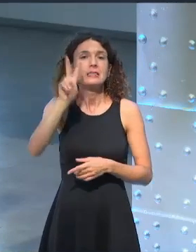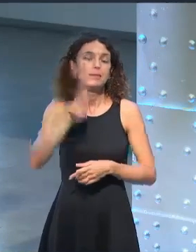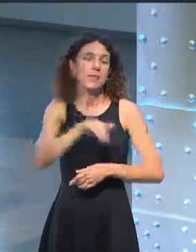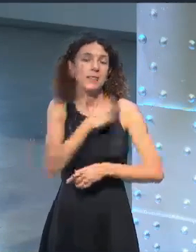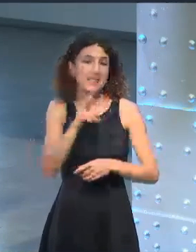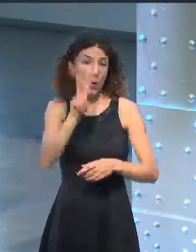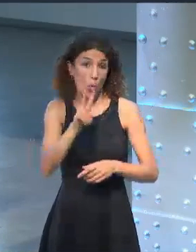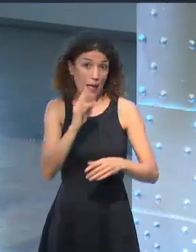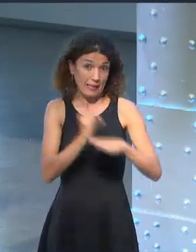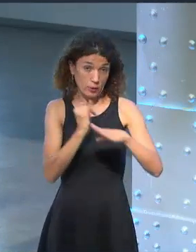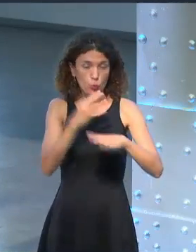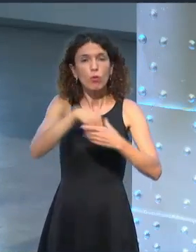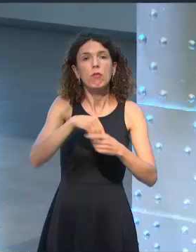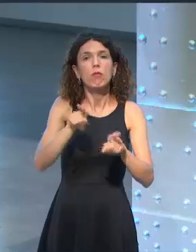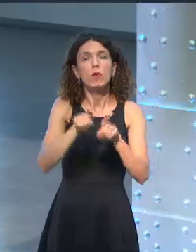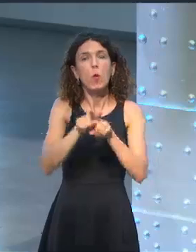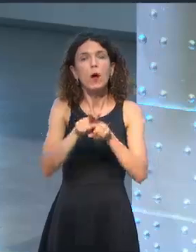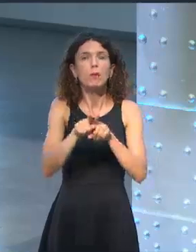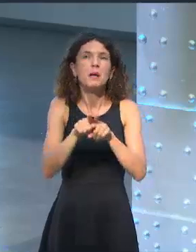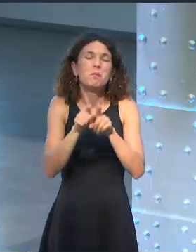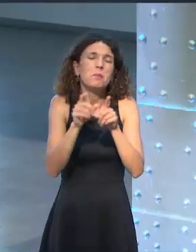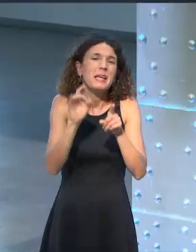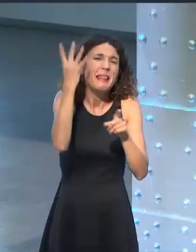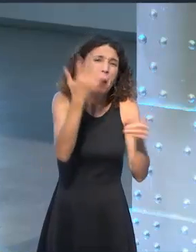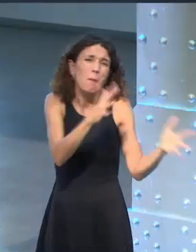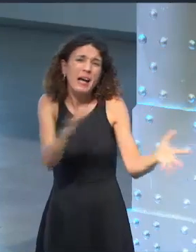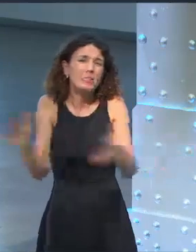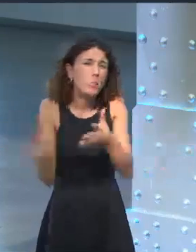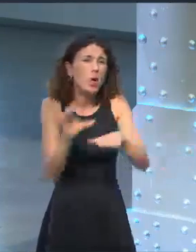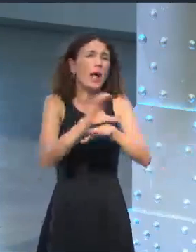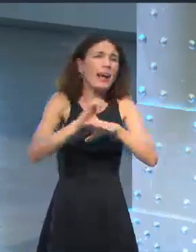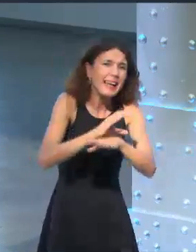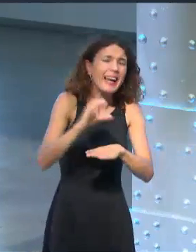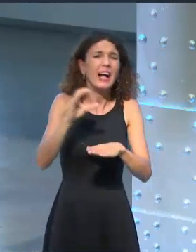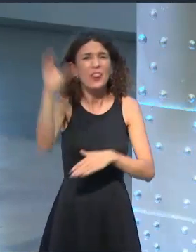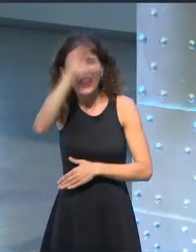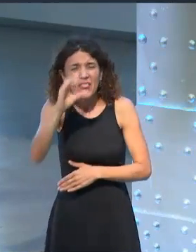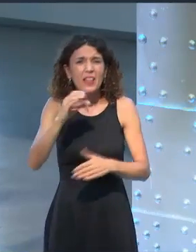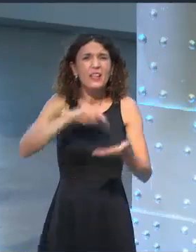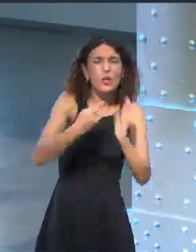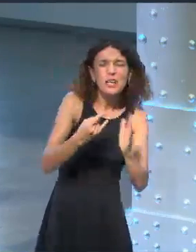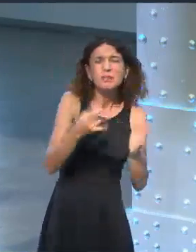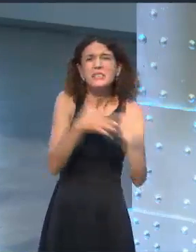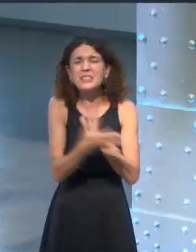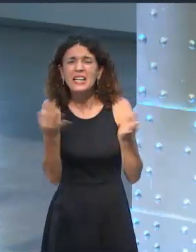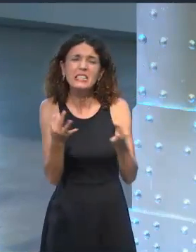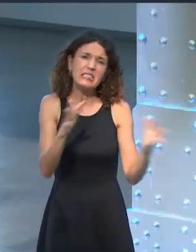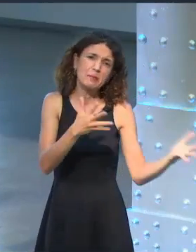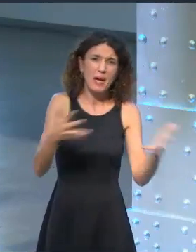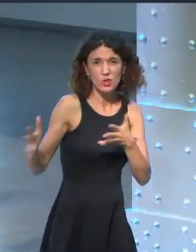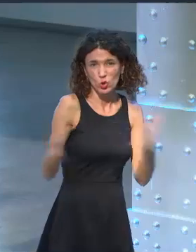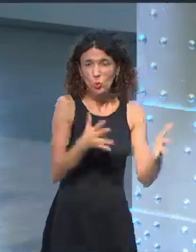secundaria, tienen una vaga idea de lo que realmente es una carrera de ciencia y tecnología. no saben muy bien en